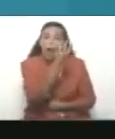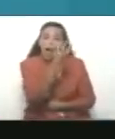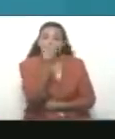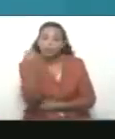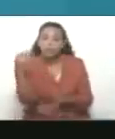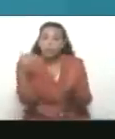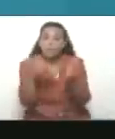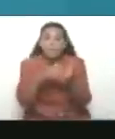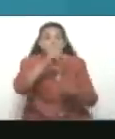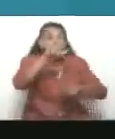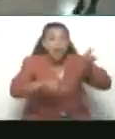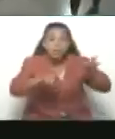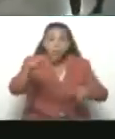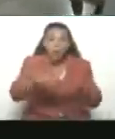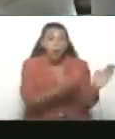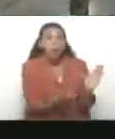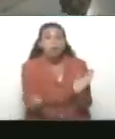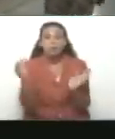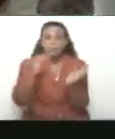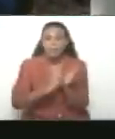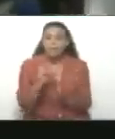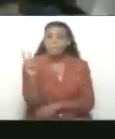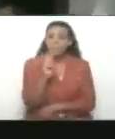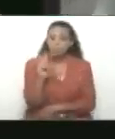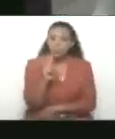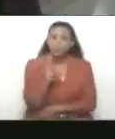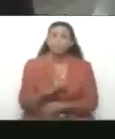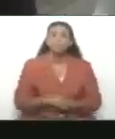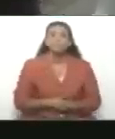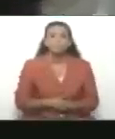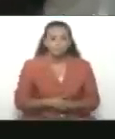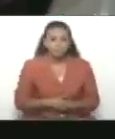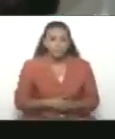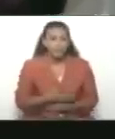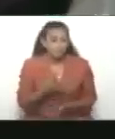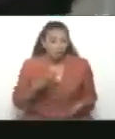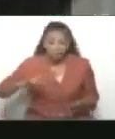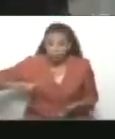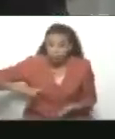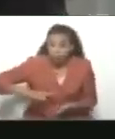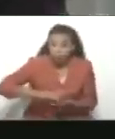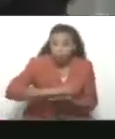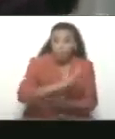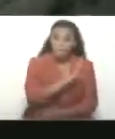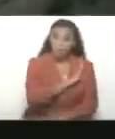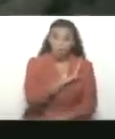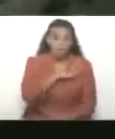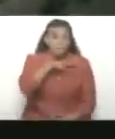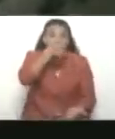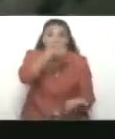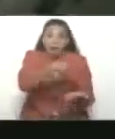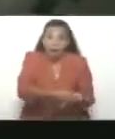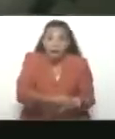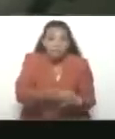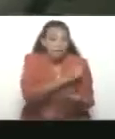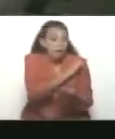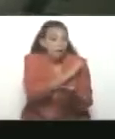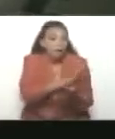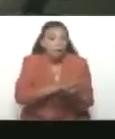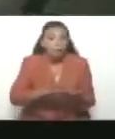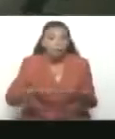connacionales en el plan vuelta a la patria poniendo nuestros aviones pagándolo todo y de